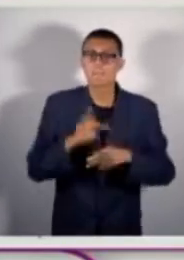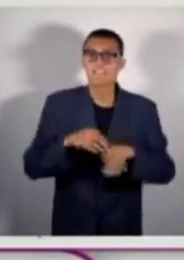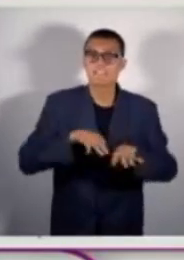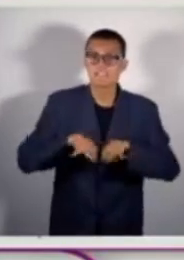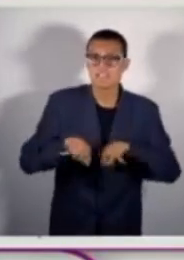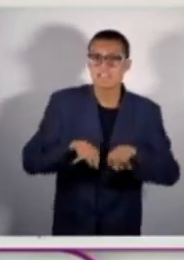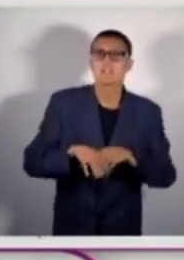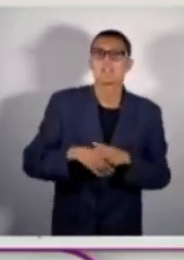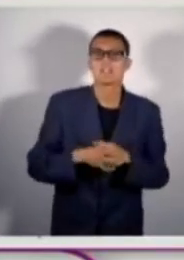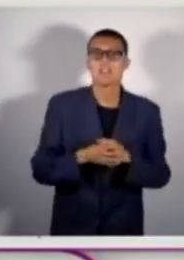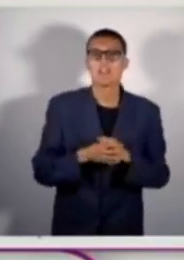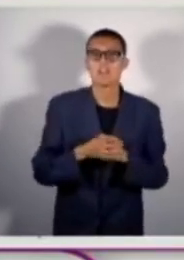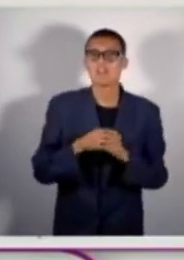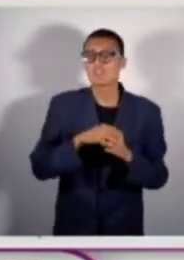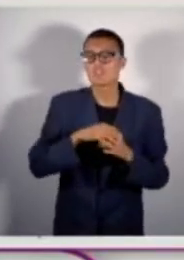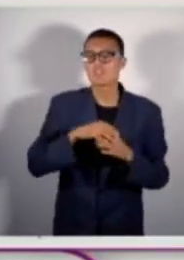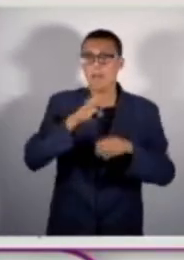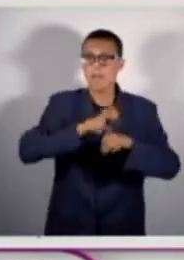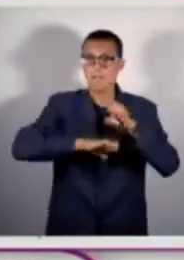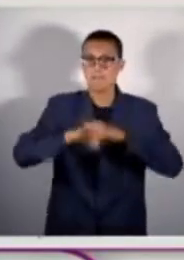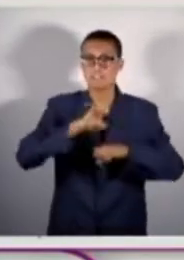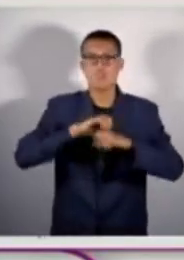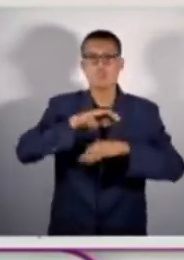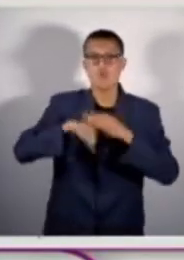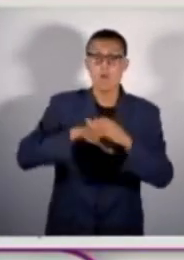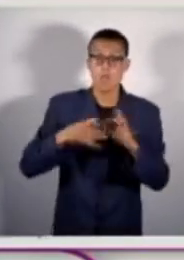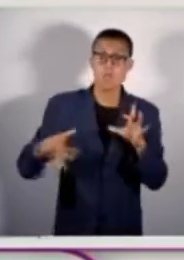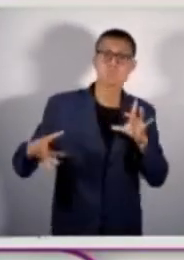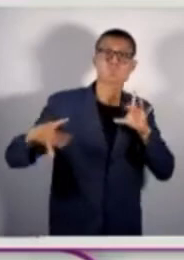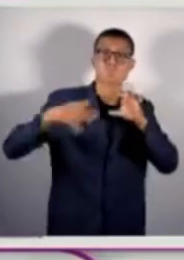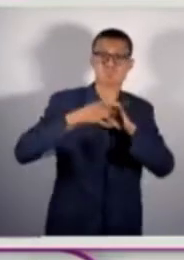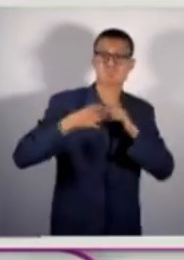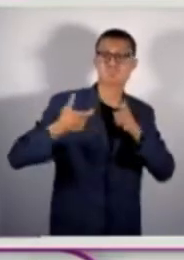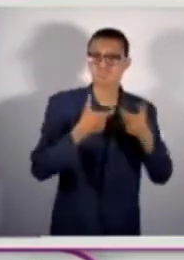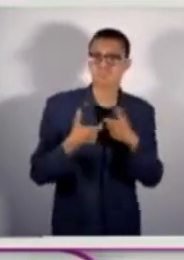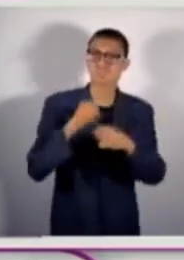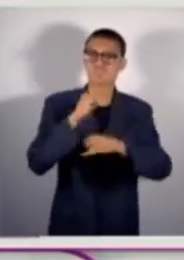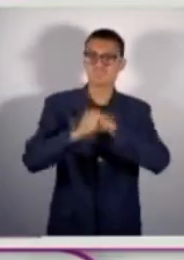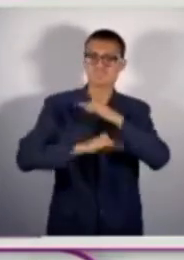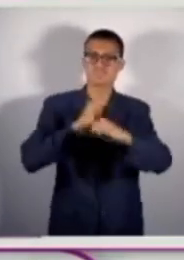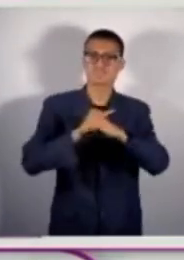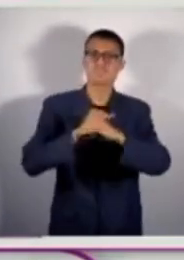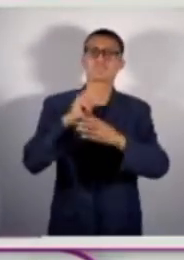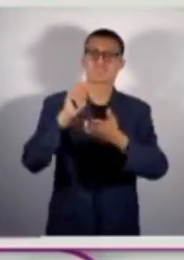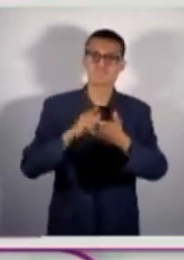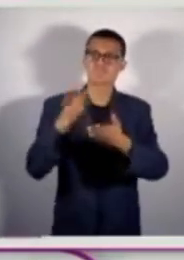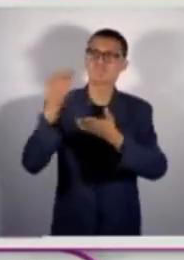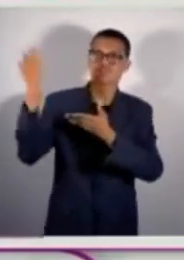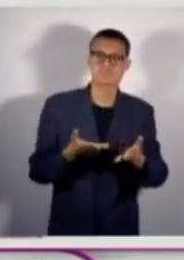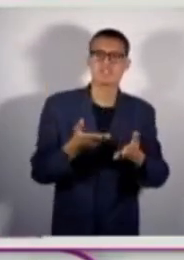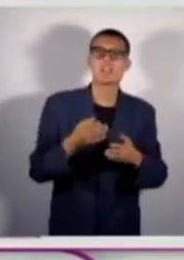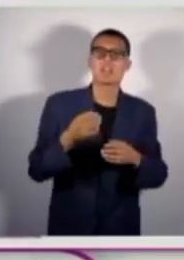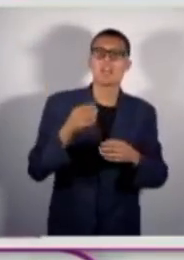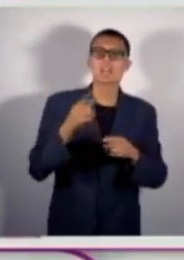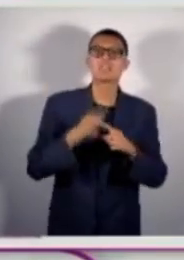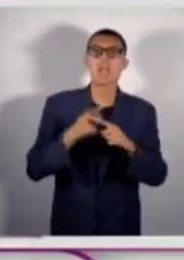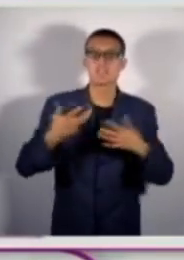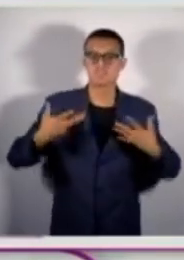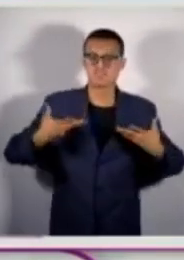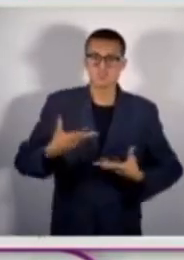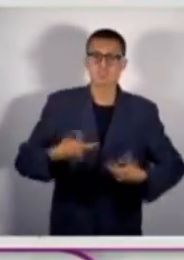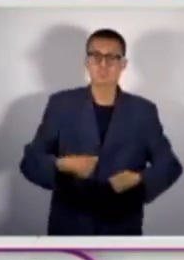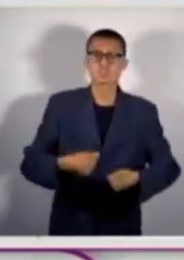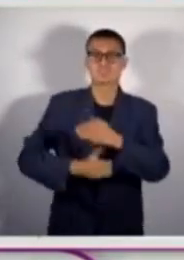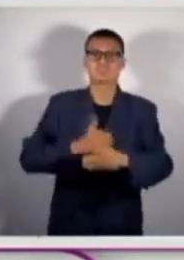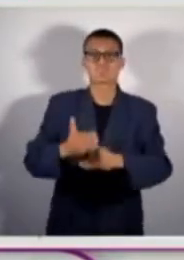trabajadores deducibles a los empresarios, vinculación y cooperación internacional, volver a atraer inversiones a León, reforzar la